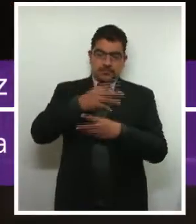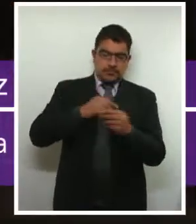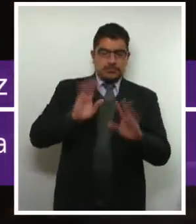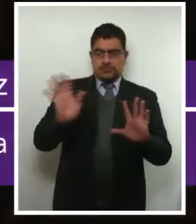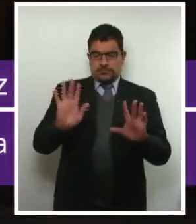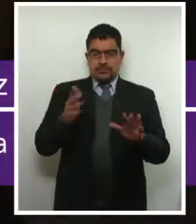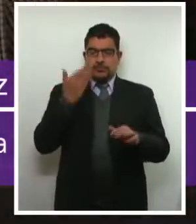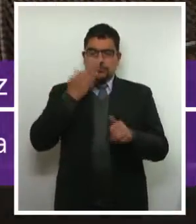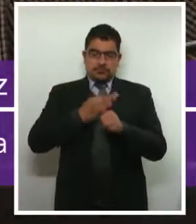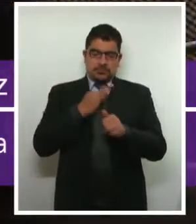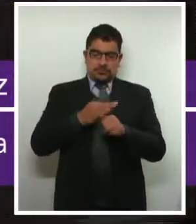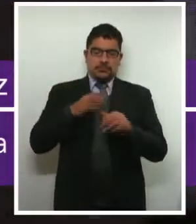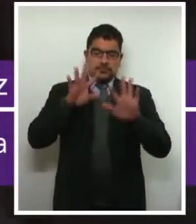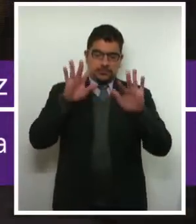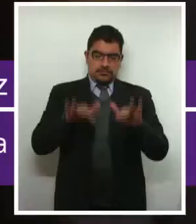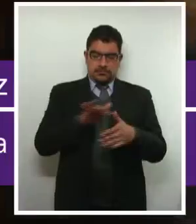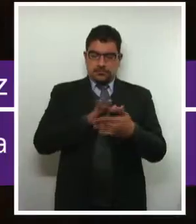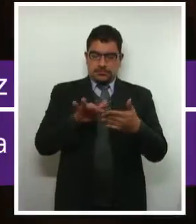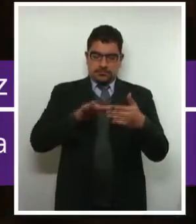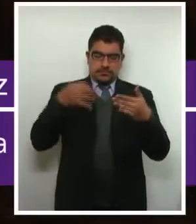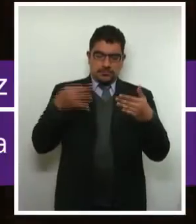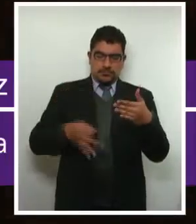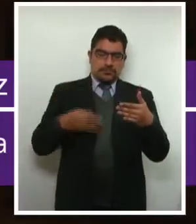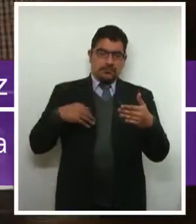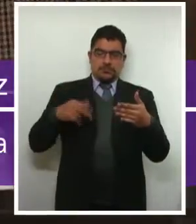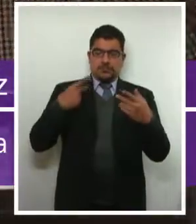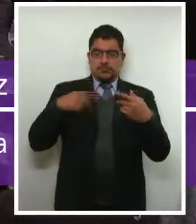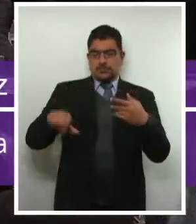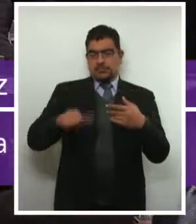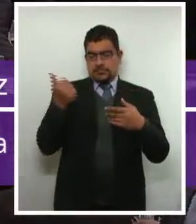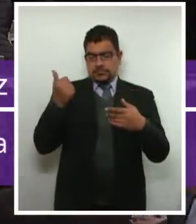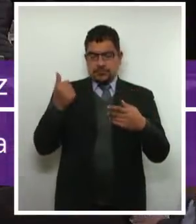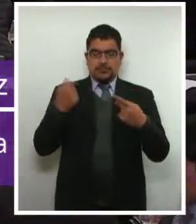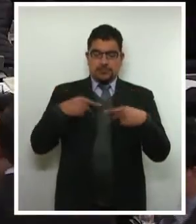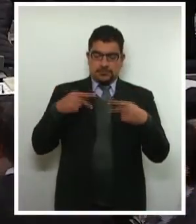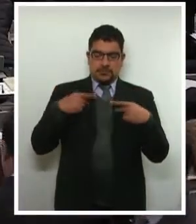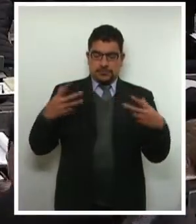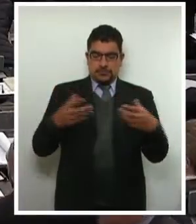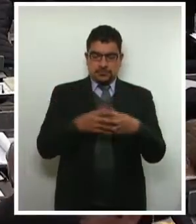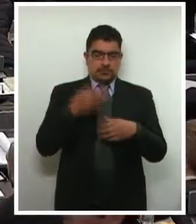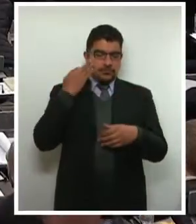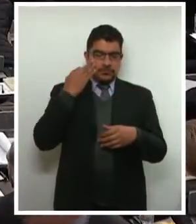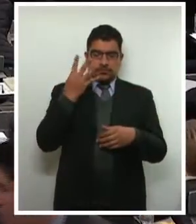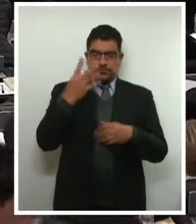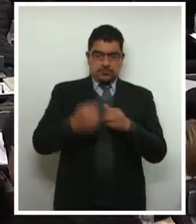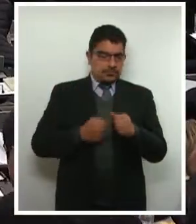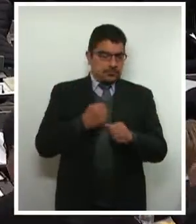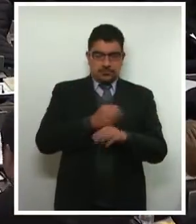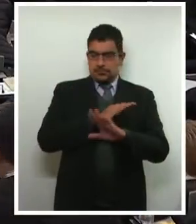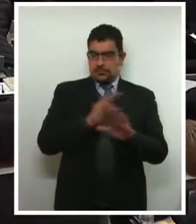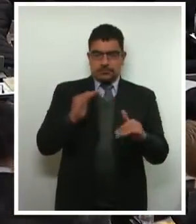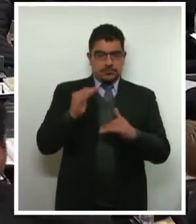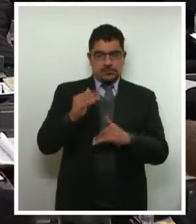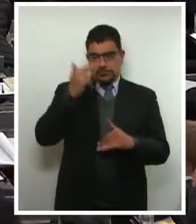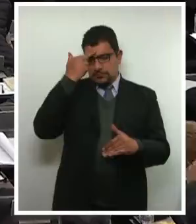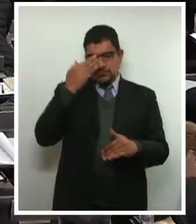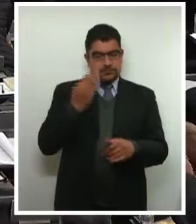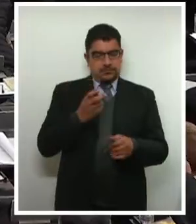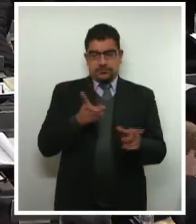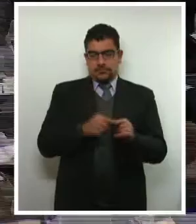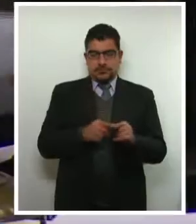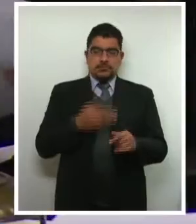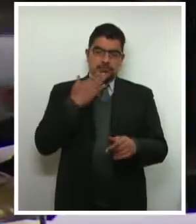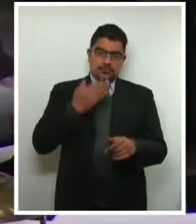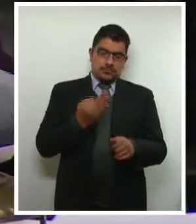optó por el texto original del dictamen, 11 miembros durante 4 años. Eso es lo que yo recuerdo. Bien, gracias,